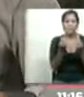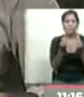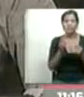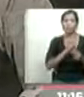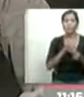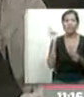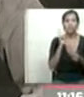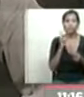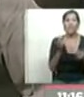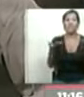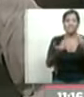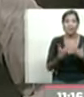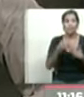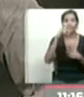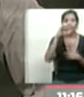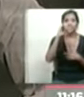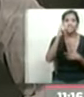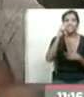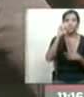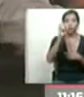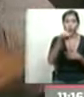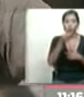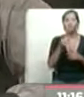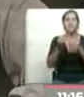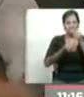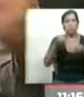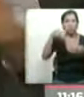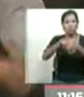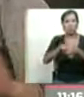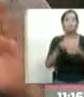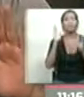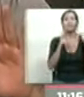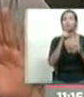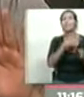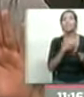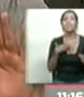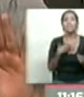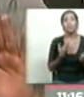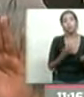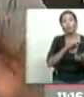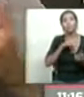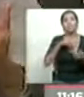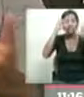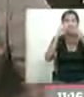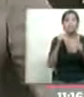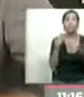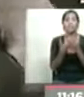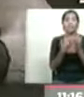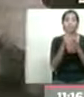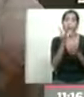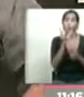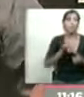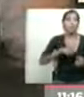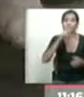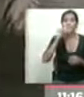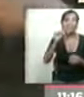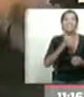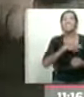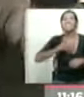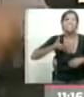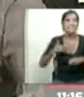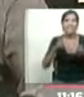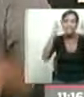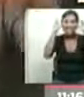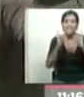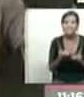en 2 años hacemos unas elecciones. Con el candidato que ustedes quieran y con el que designe el partido. Puede ser Nicolás, puede ser el que sea, el que